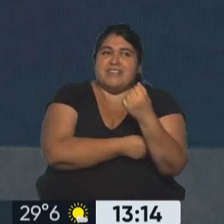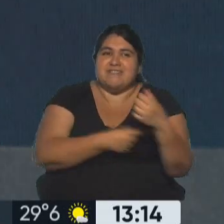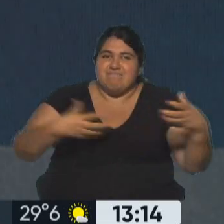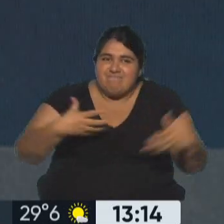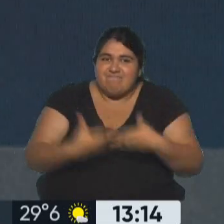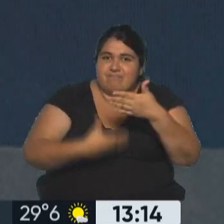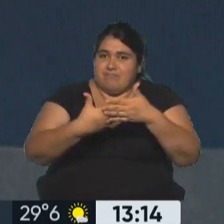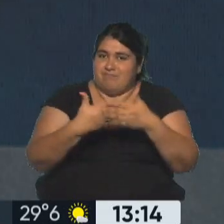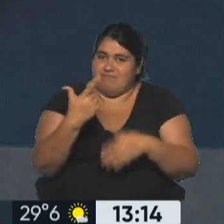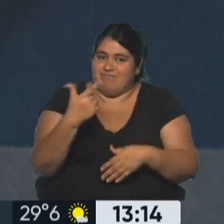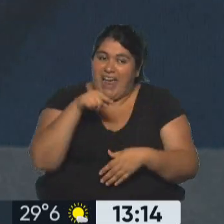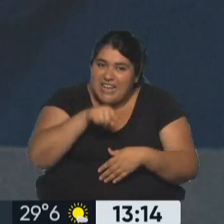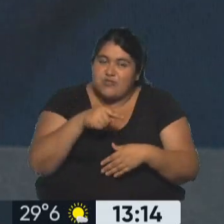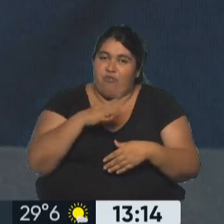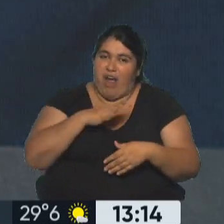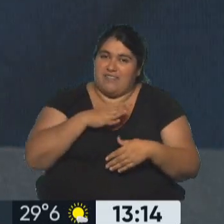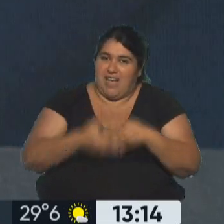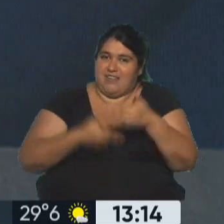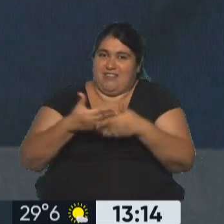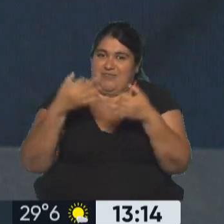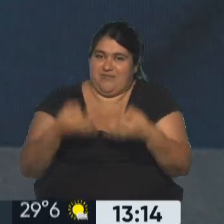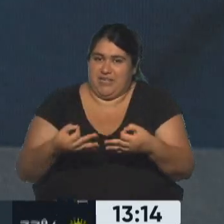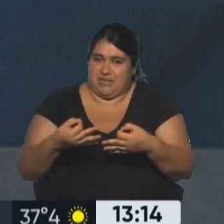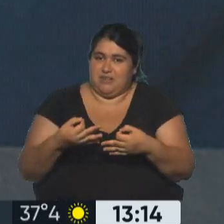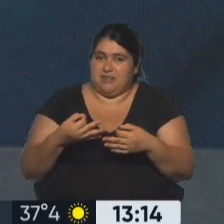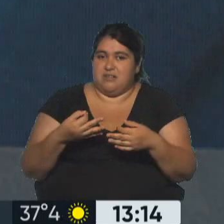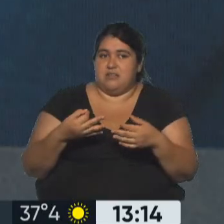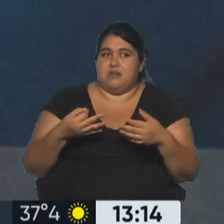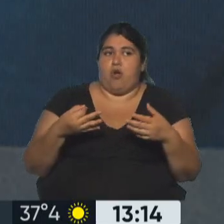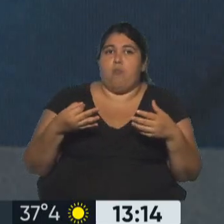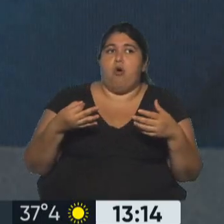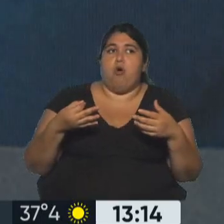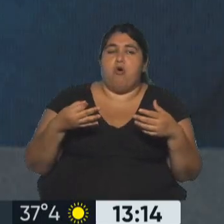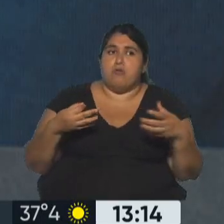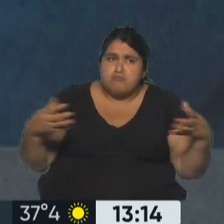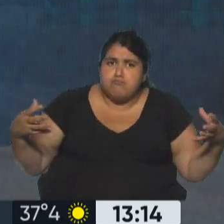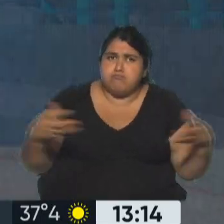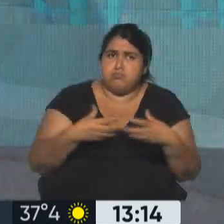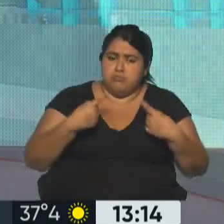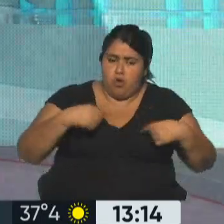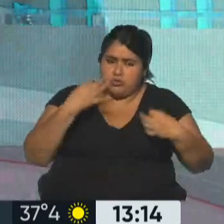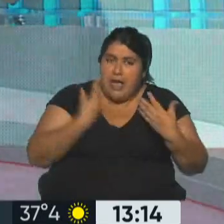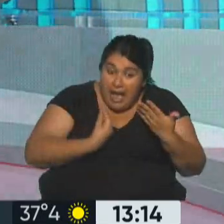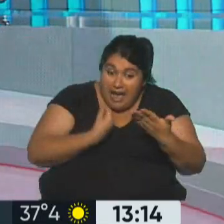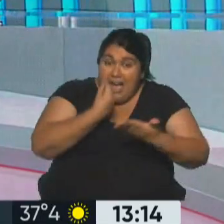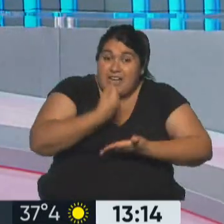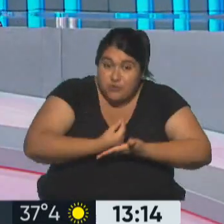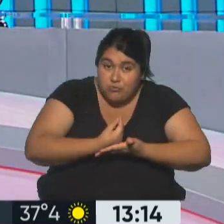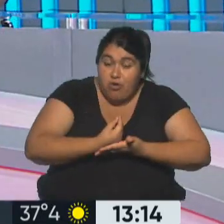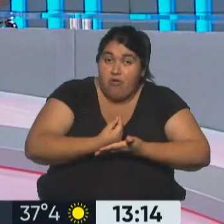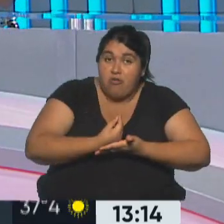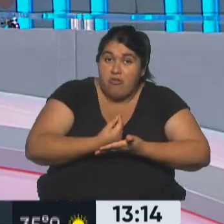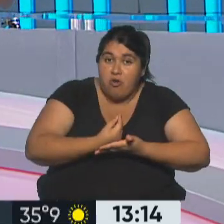la coalición que conformaba no fue un poder continuo, es decir, apenas asumió y con